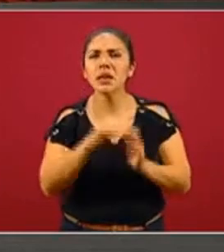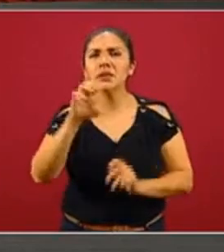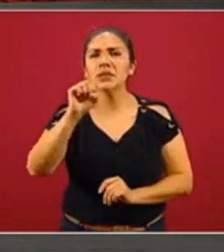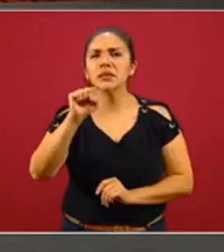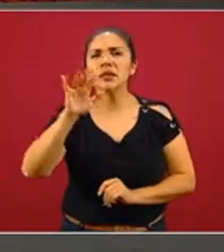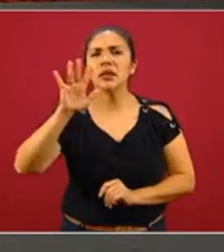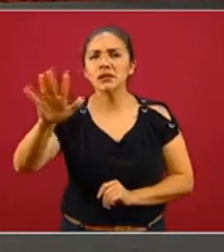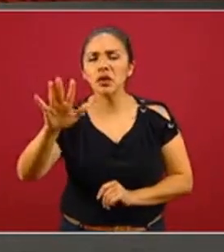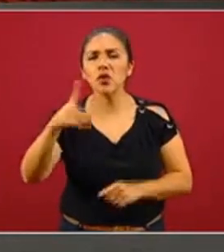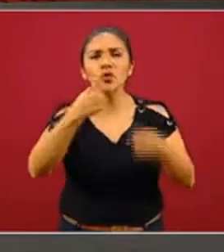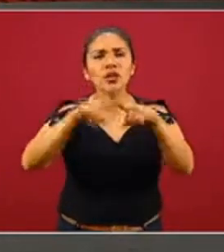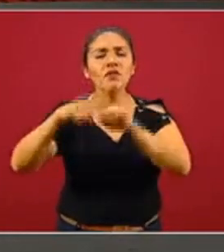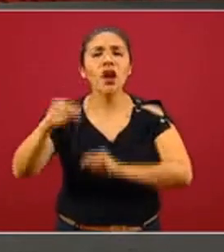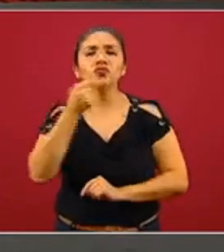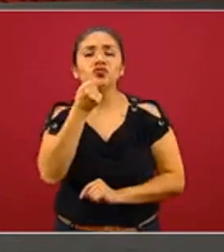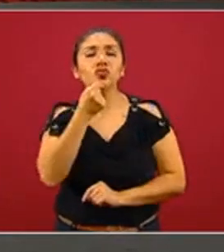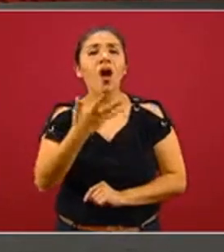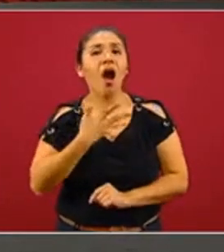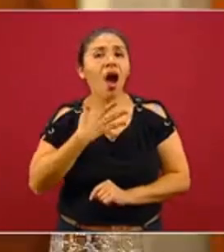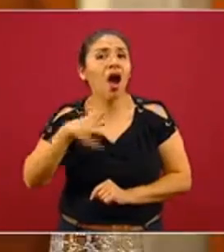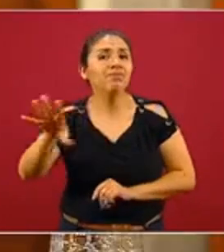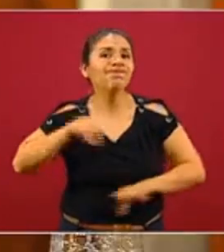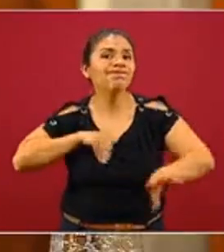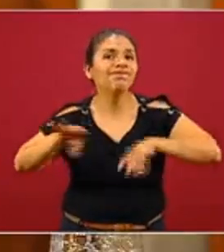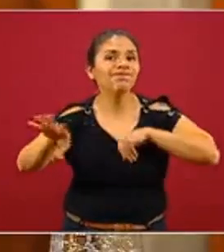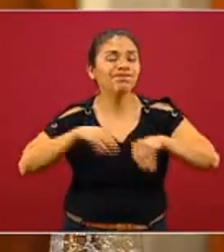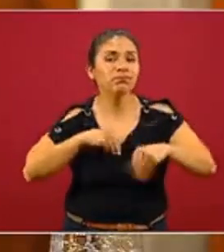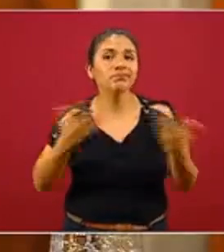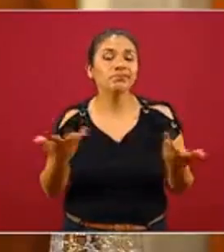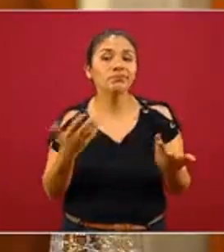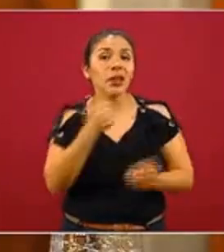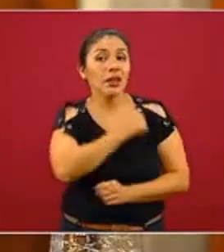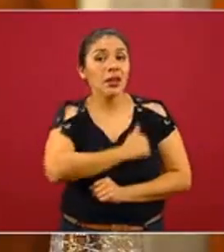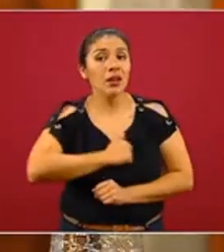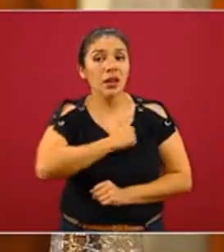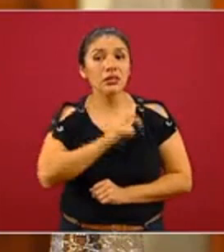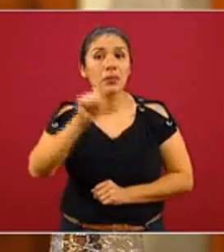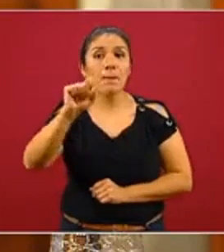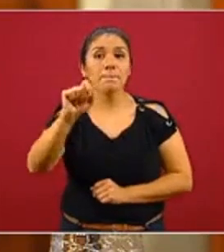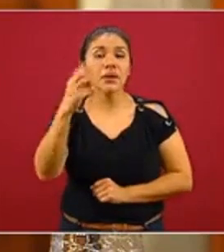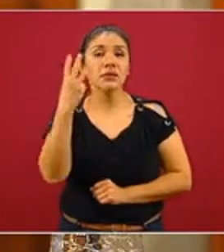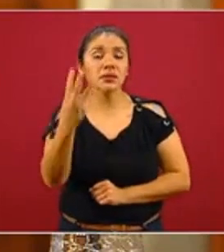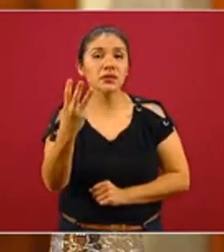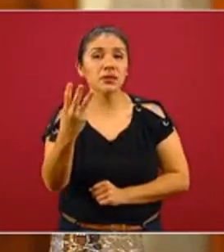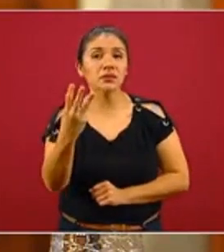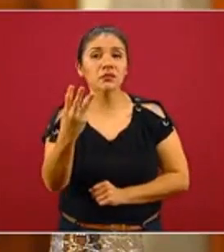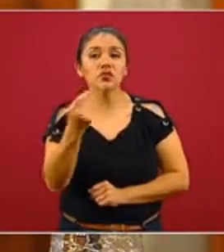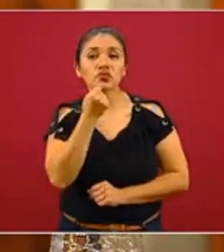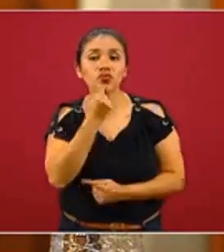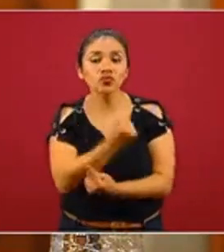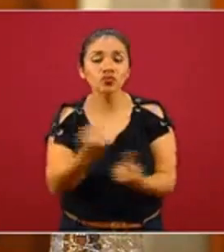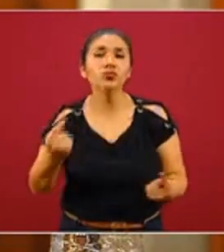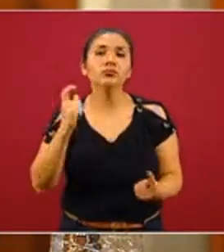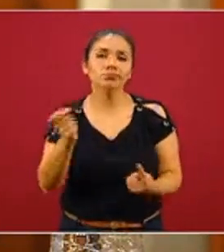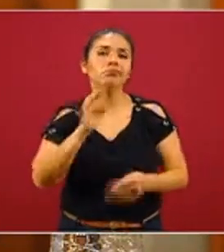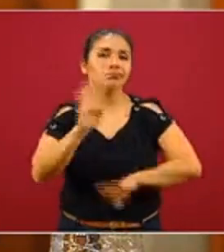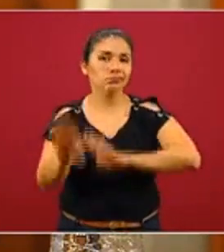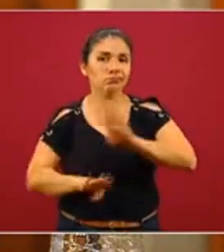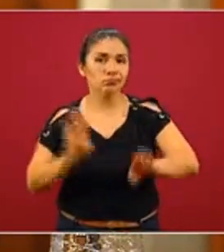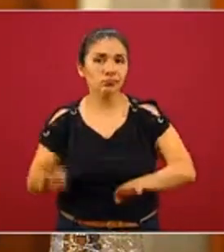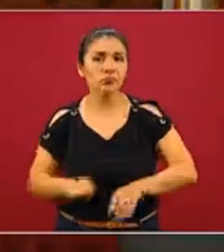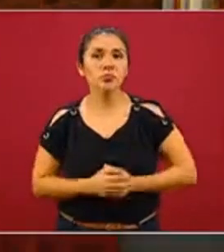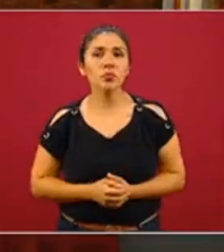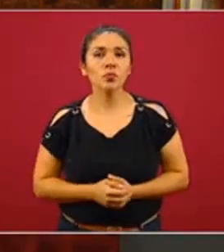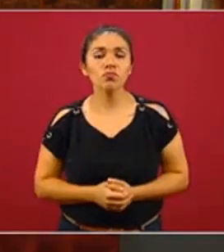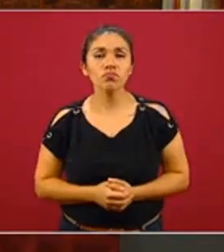1.065 casos de niños contagiados y desafortunadamente 23 han fallecido. La